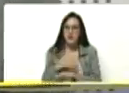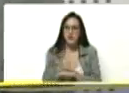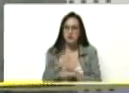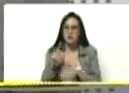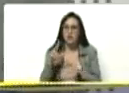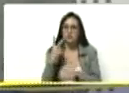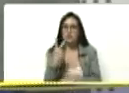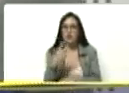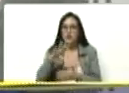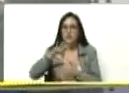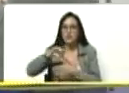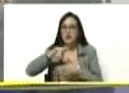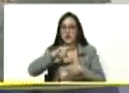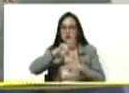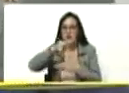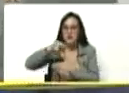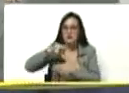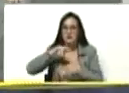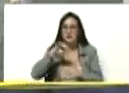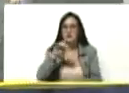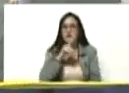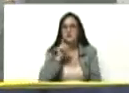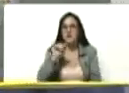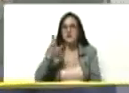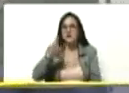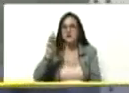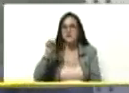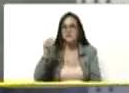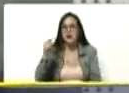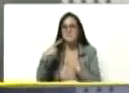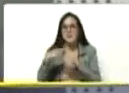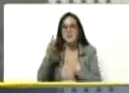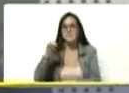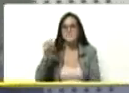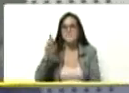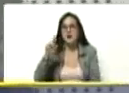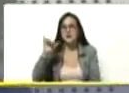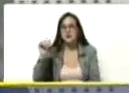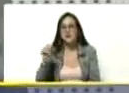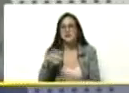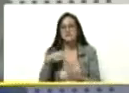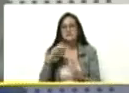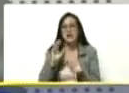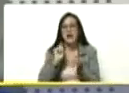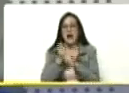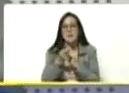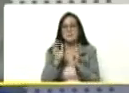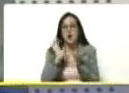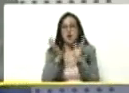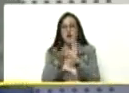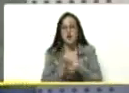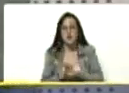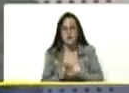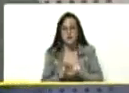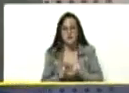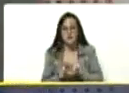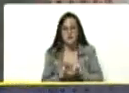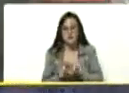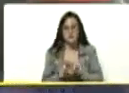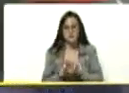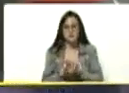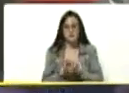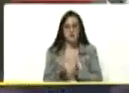huracanes, Irma y María. The effects of climate change. Los efectos del cambio climático. Are not limited to a small islands.